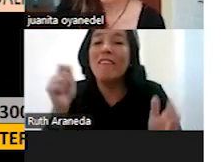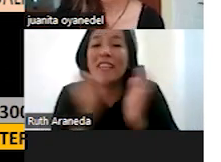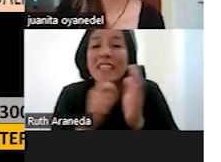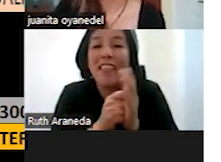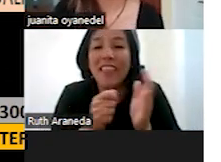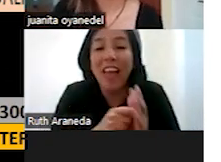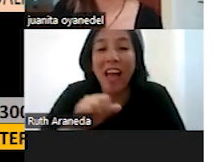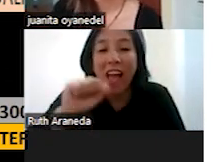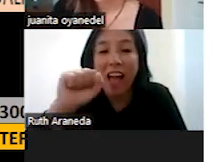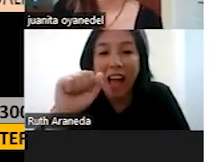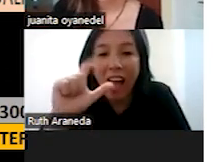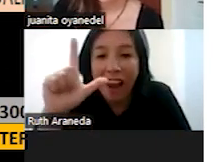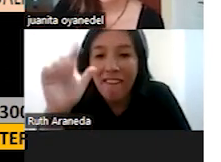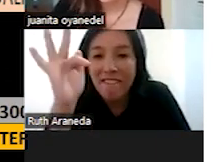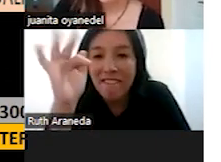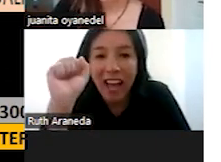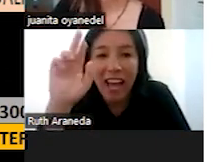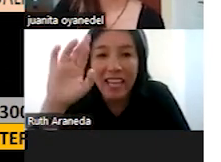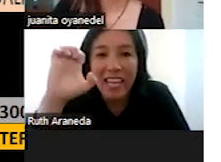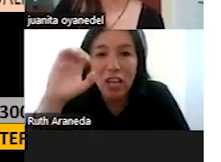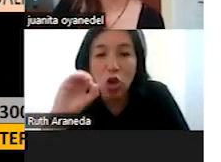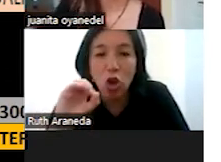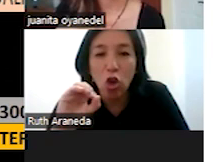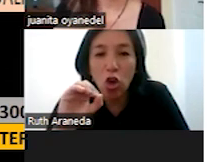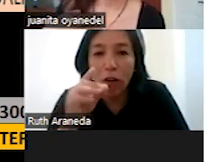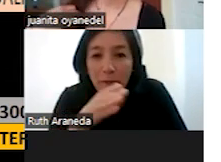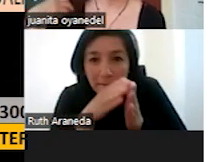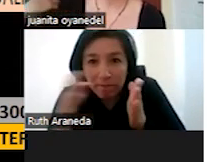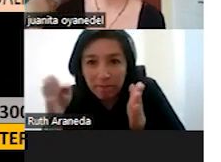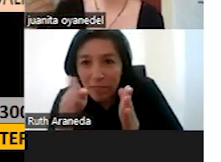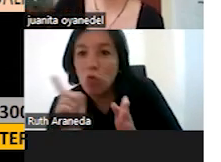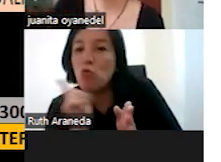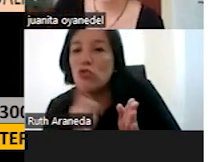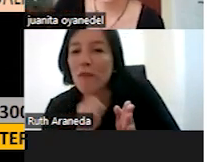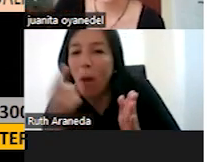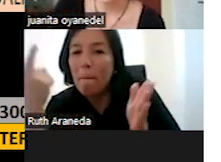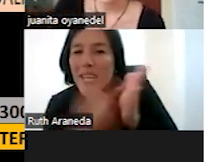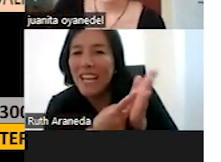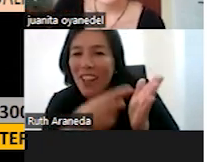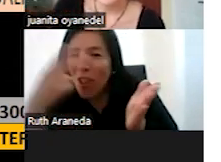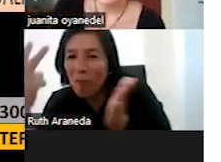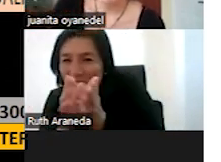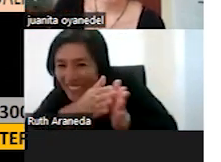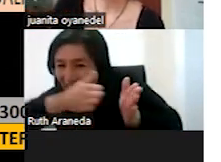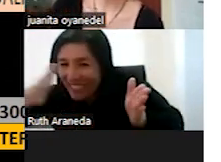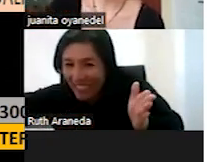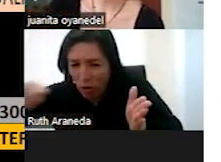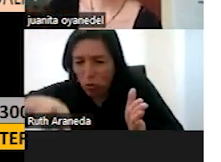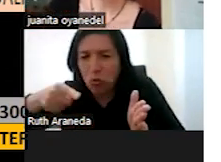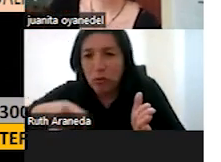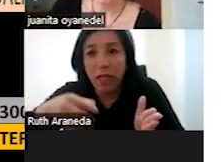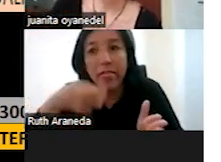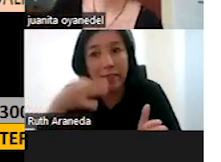No quiero ahondar mucho, pero en este tema, porque es un tema que es complejo y que sería